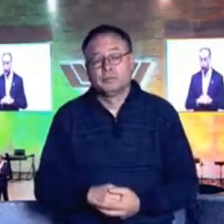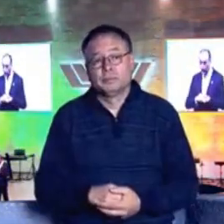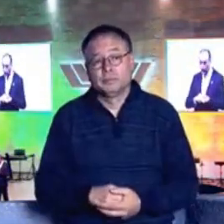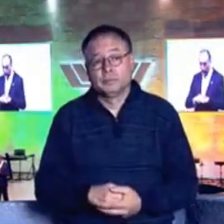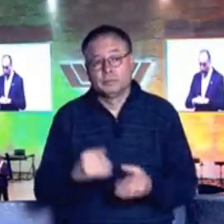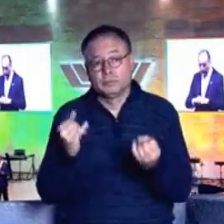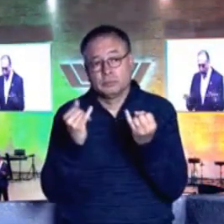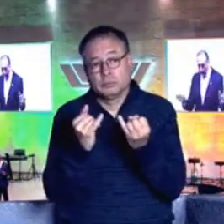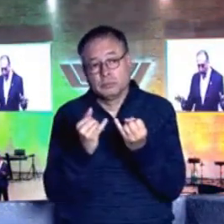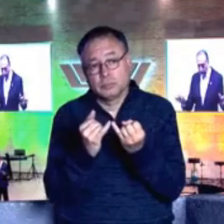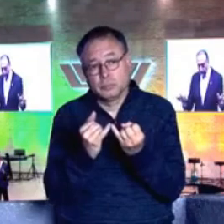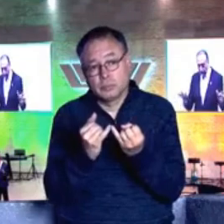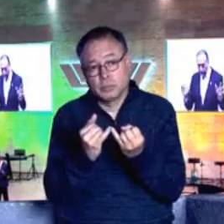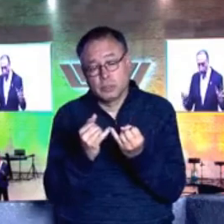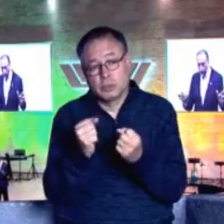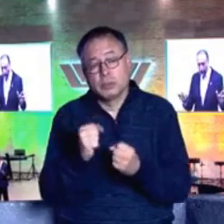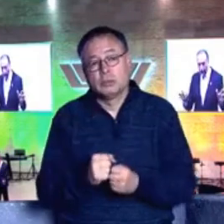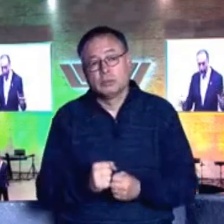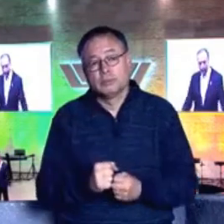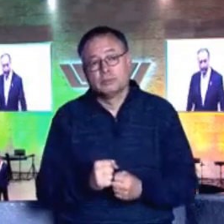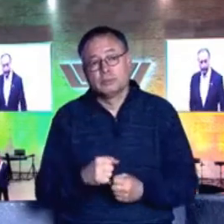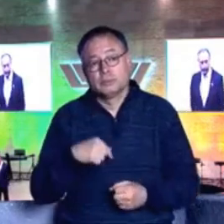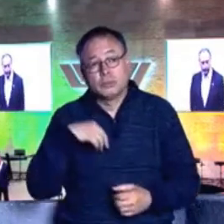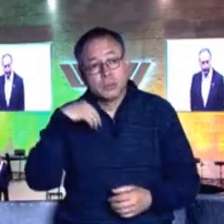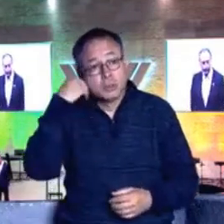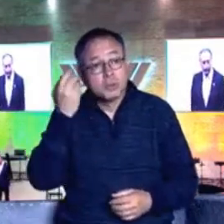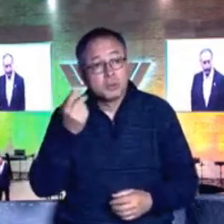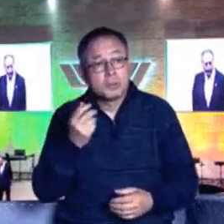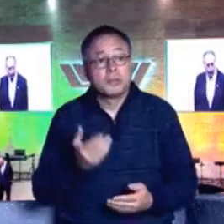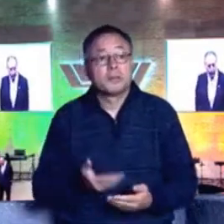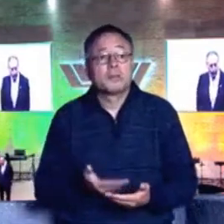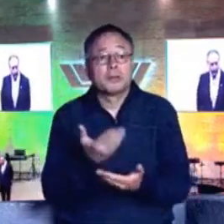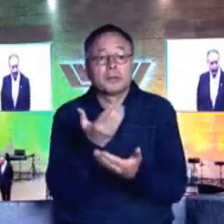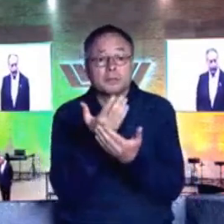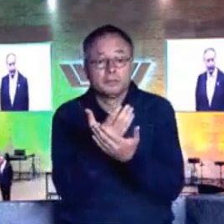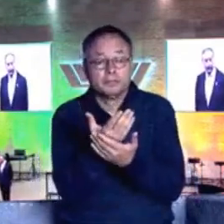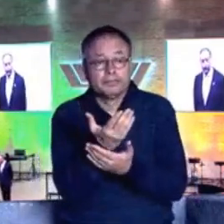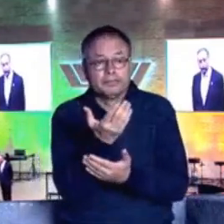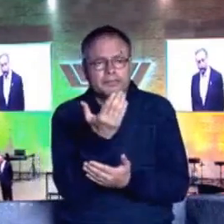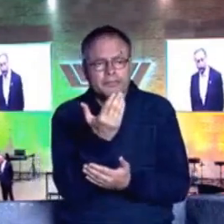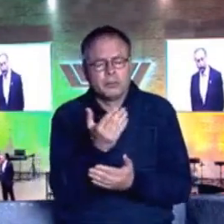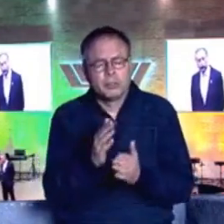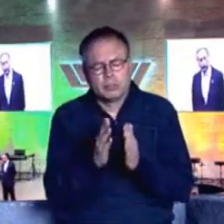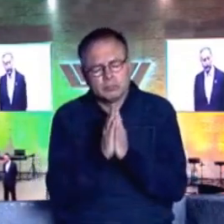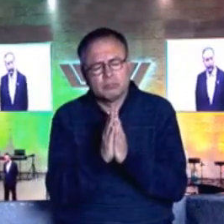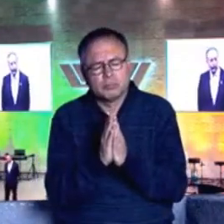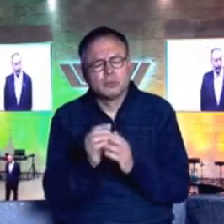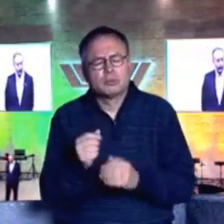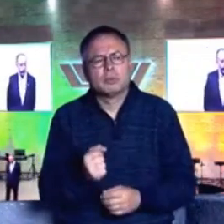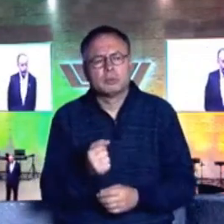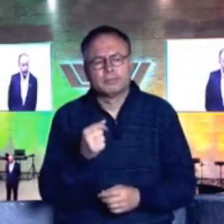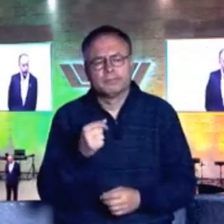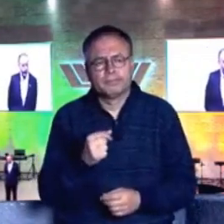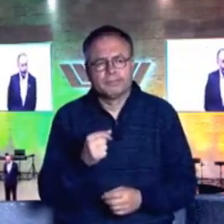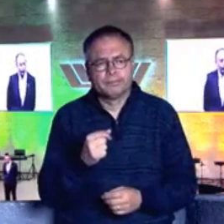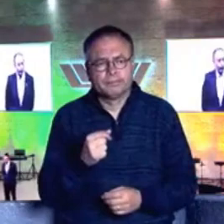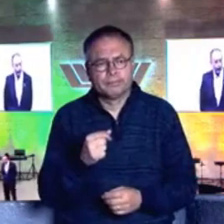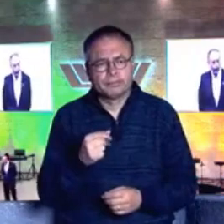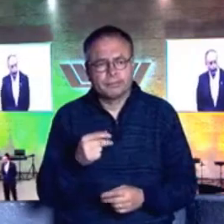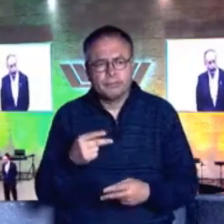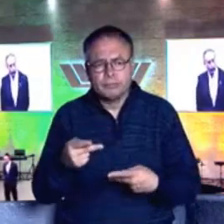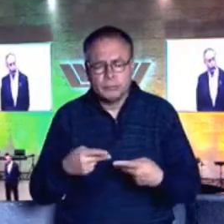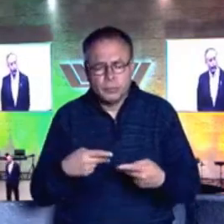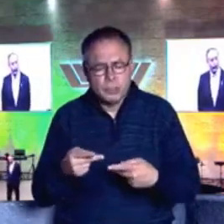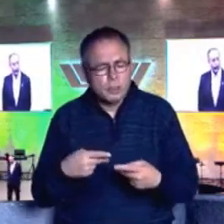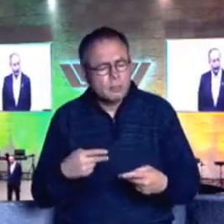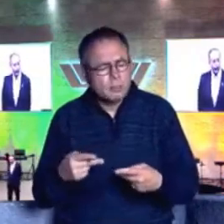yo quiero pedirte para concluir esta reflexión de la palabra que tus ojos que prepares tu diezmo